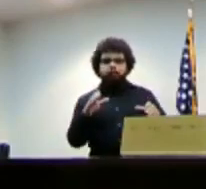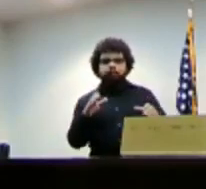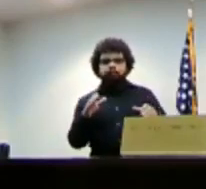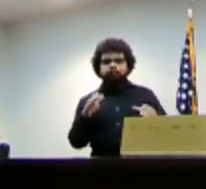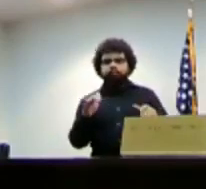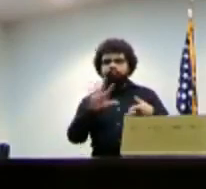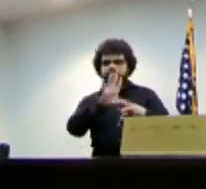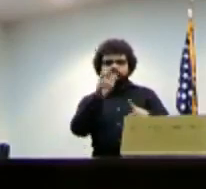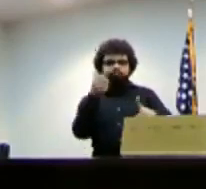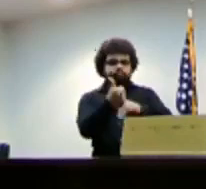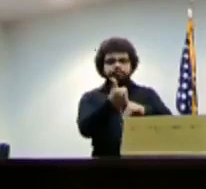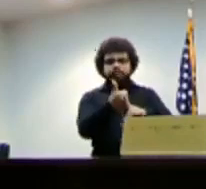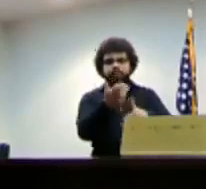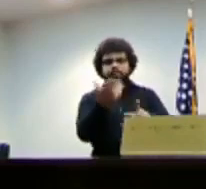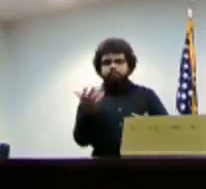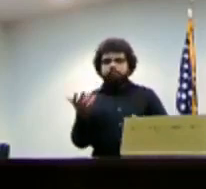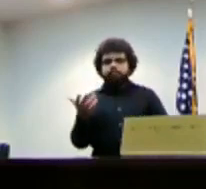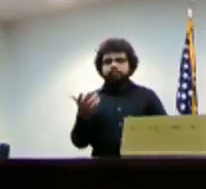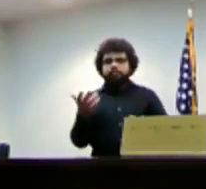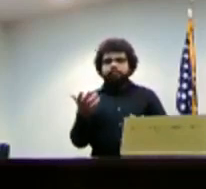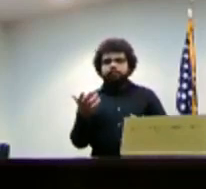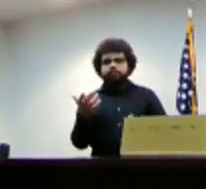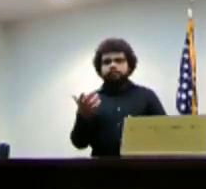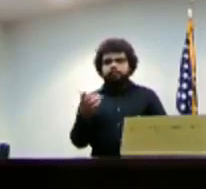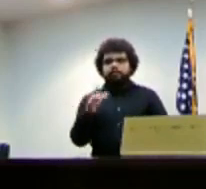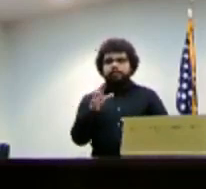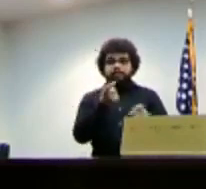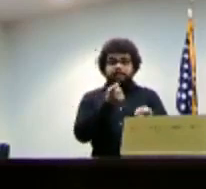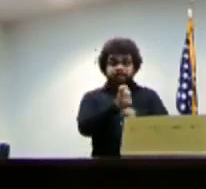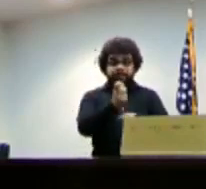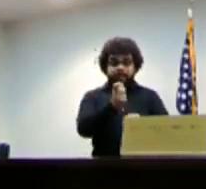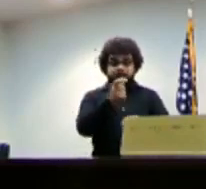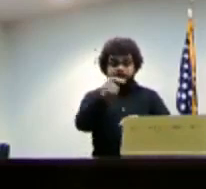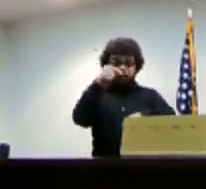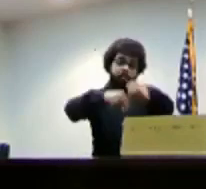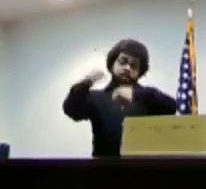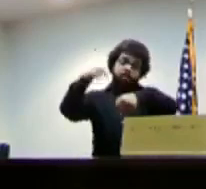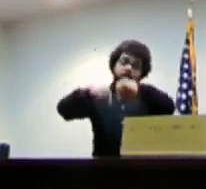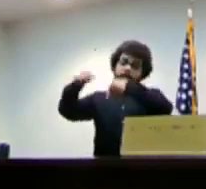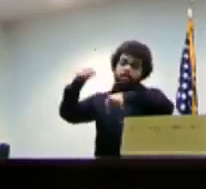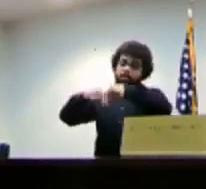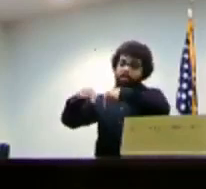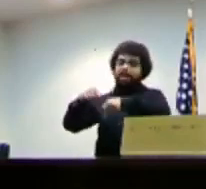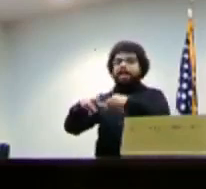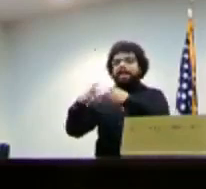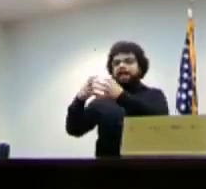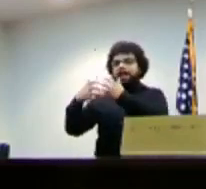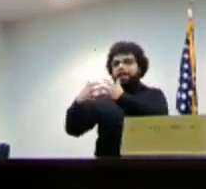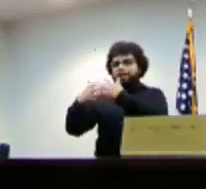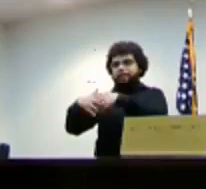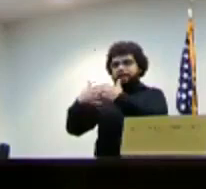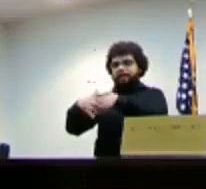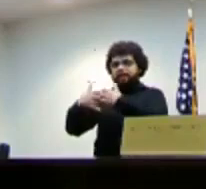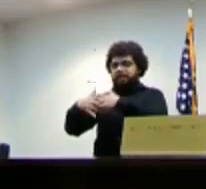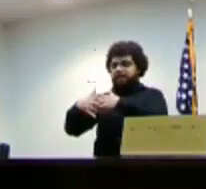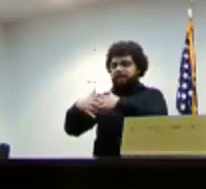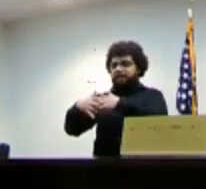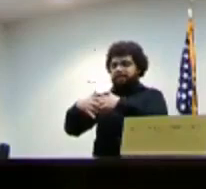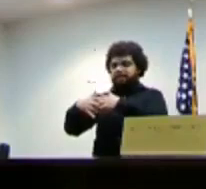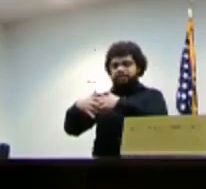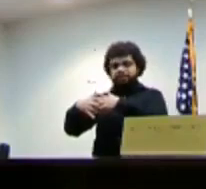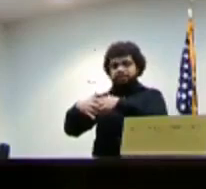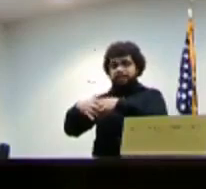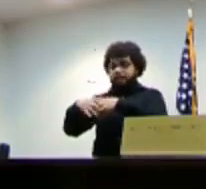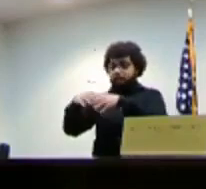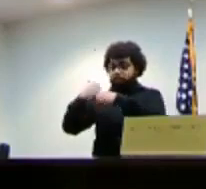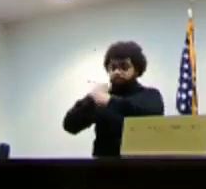en lenguaje de pueblo, que vaya hacia atrás, hacia las plantas de, que generan la producción de energía y